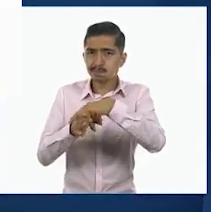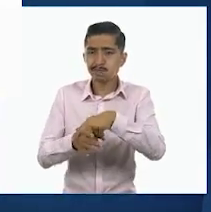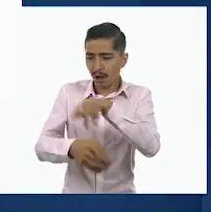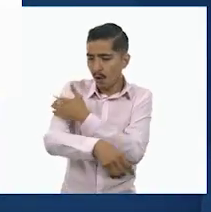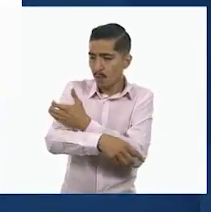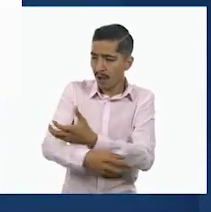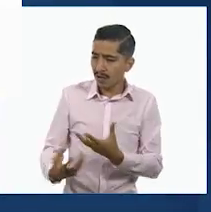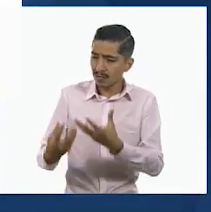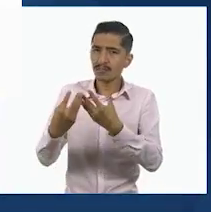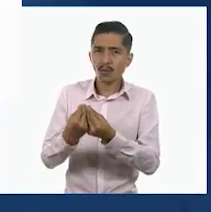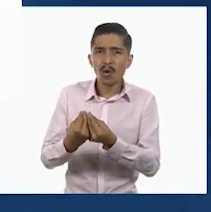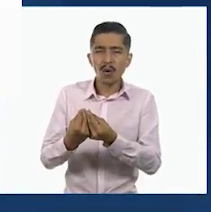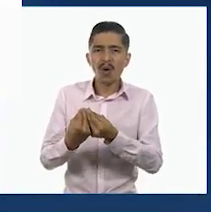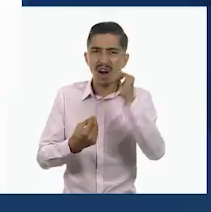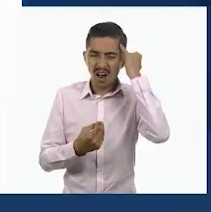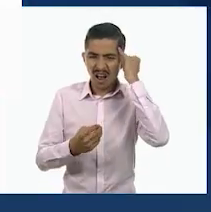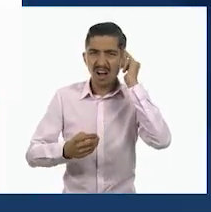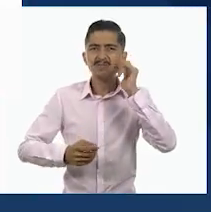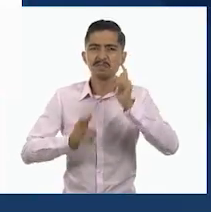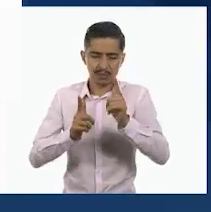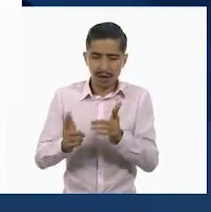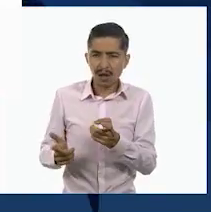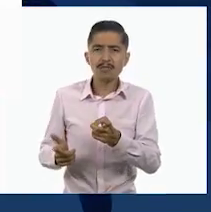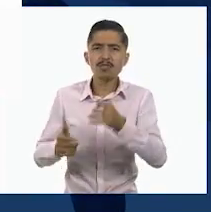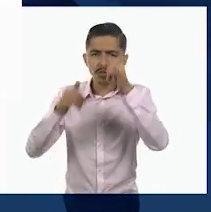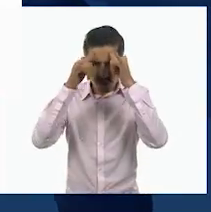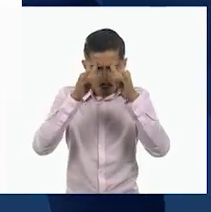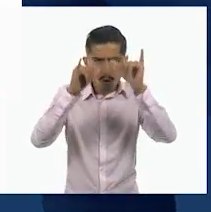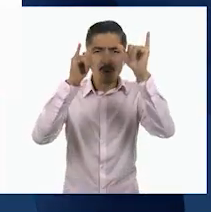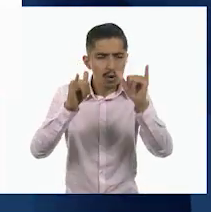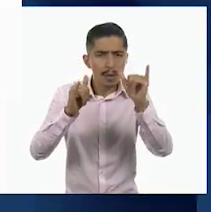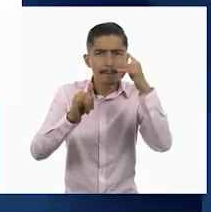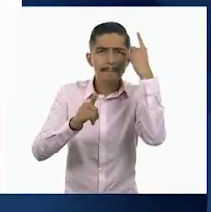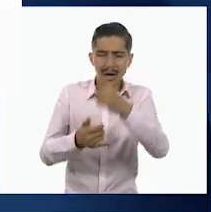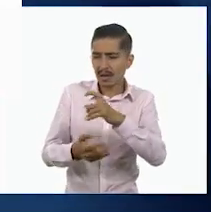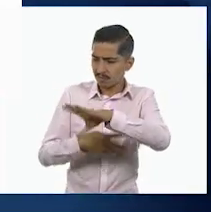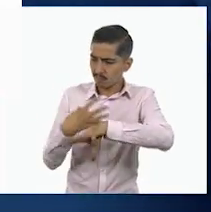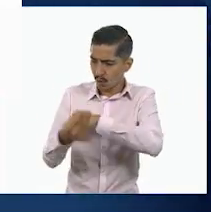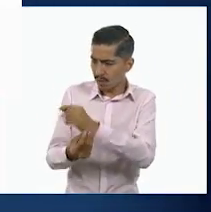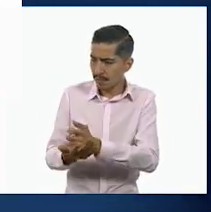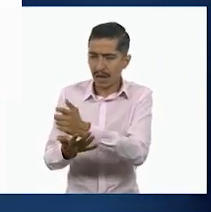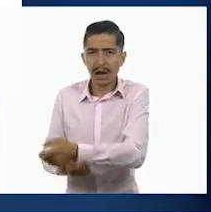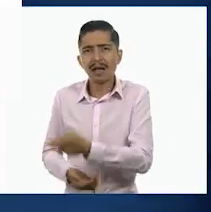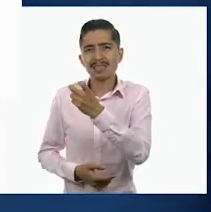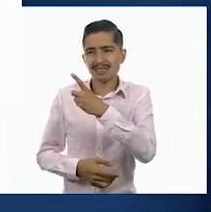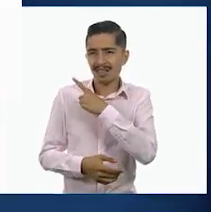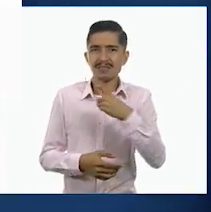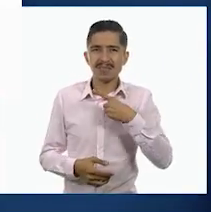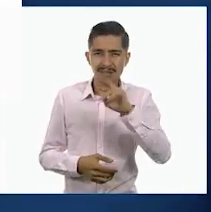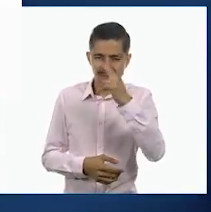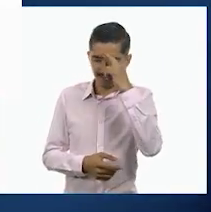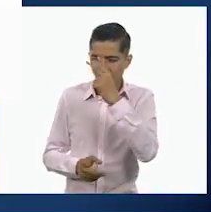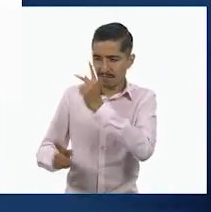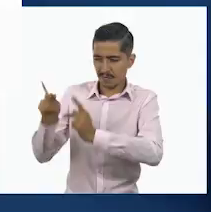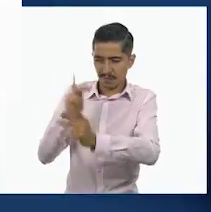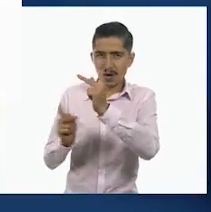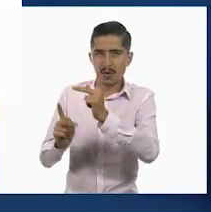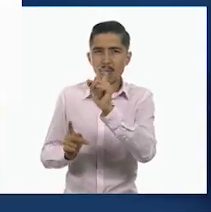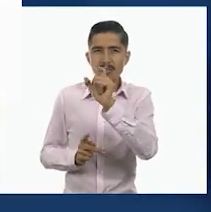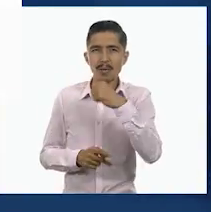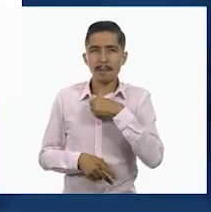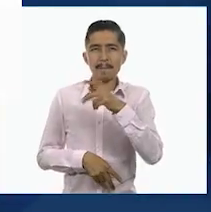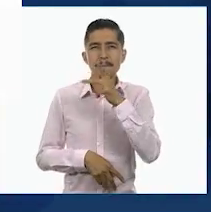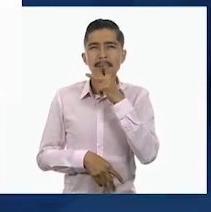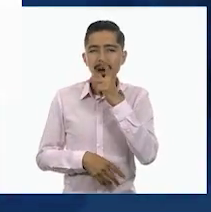a los vaqueros a traer al rancho algunos toros para pagar a don Antonio Nibón el dinero que prestó para que mi padre